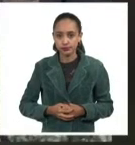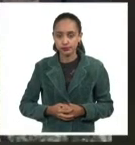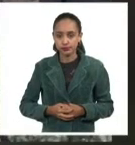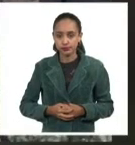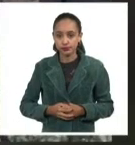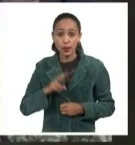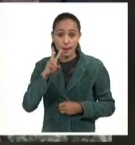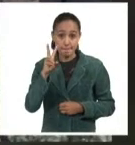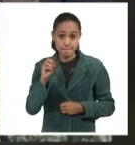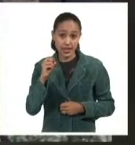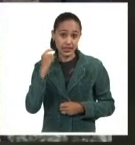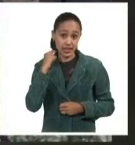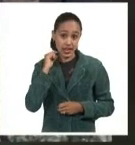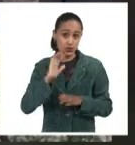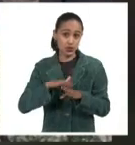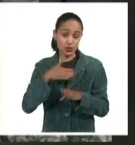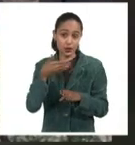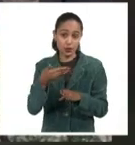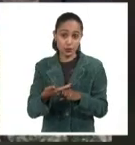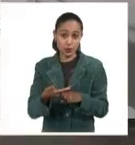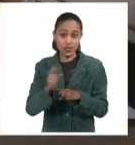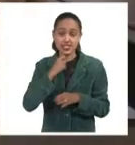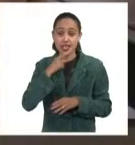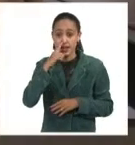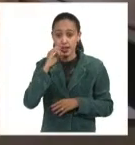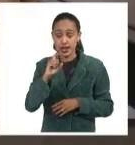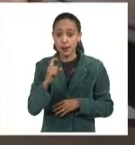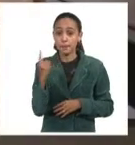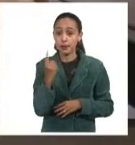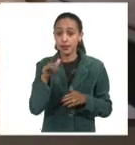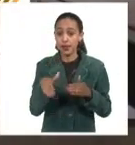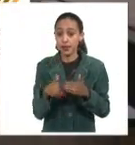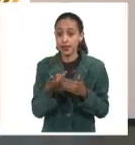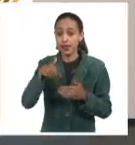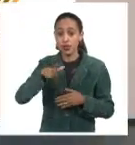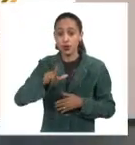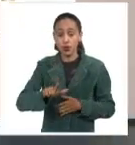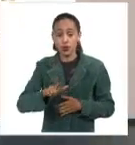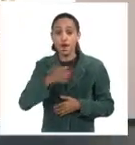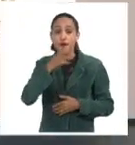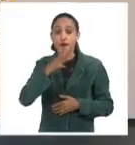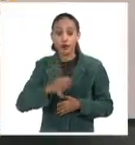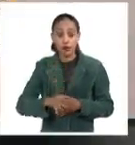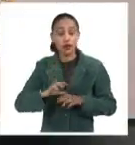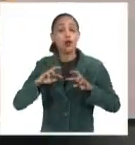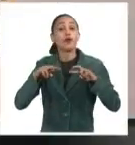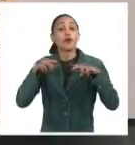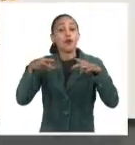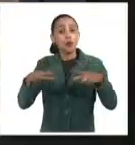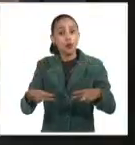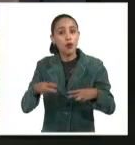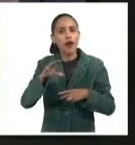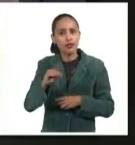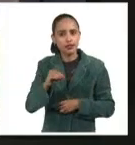Veinte años después del CNIC, el primer día de julio, Fidel volvería de nuevo a apostar por la